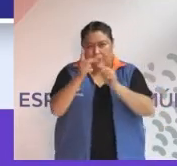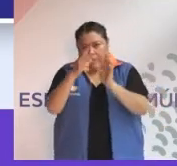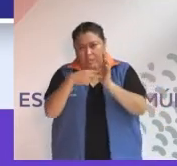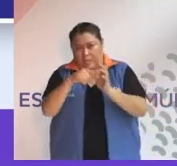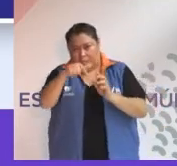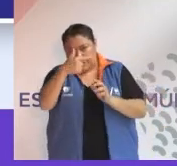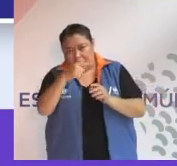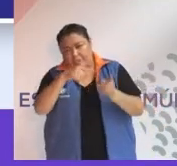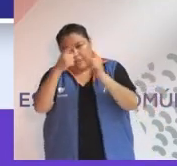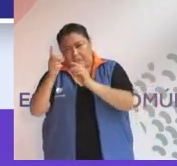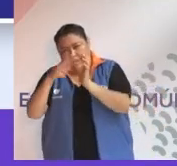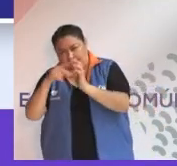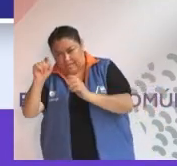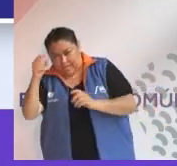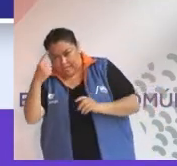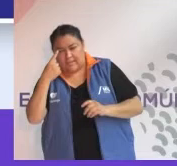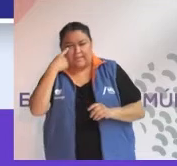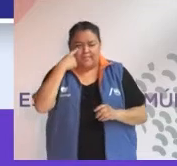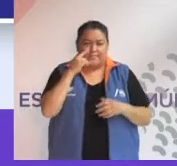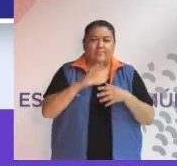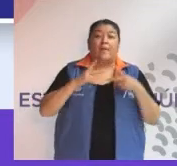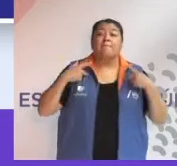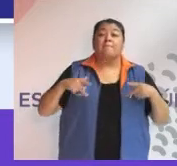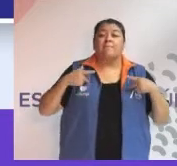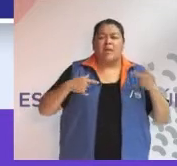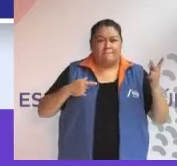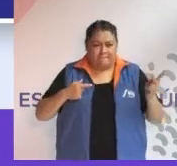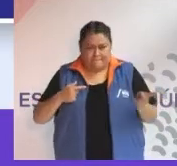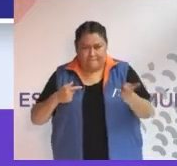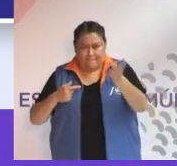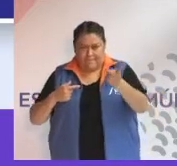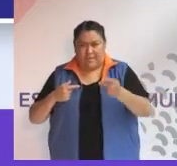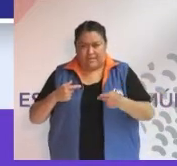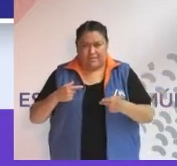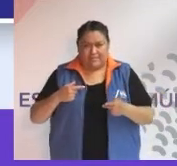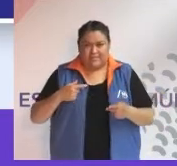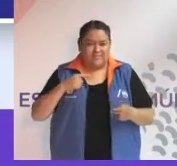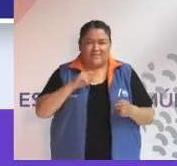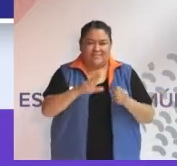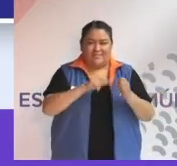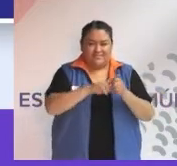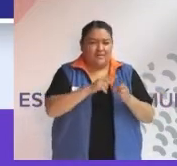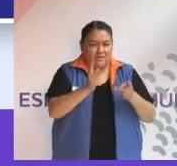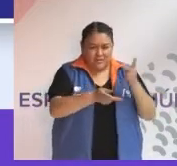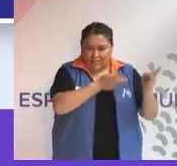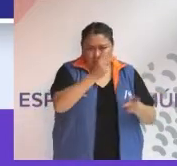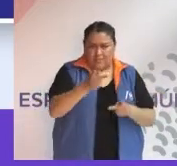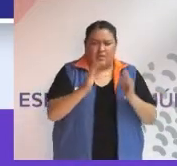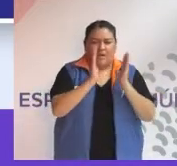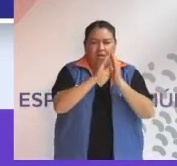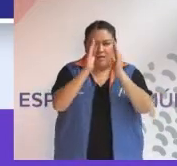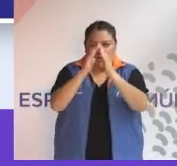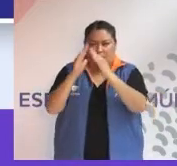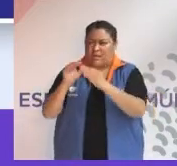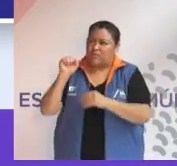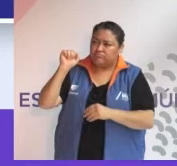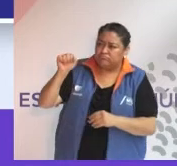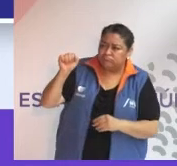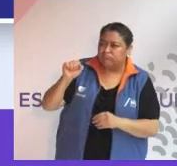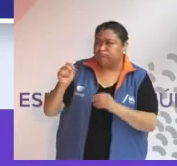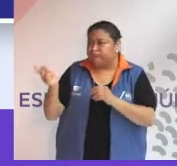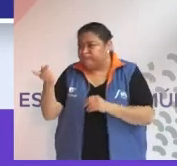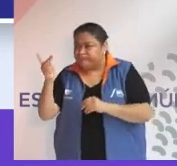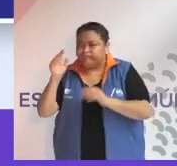21. De la gente se le preguntó, como las preguntas del censo, fue una encuesta en hogares, fuimos a las casas de las